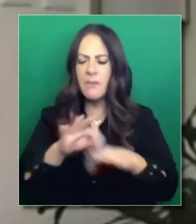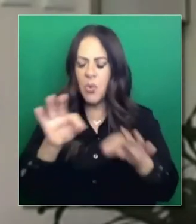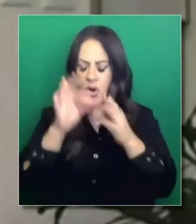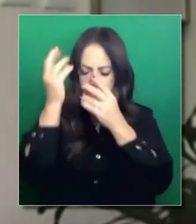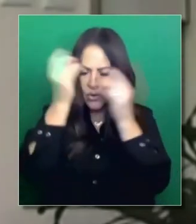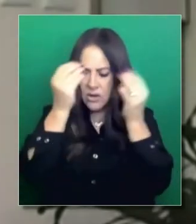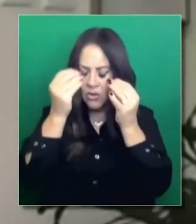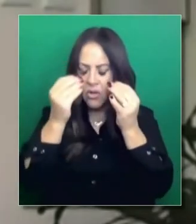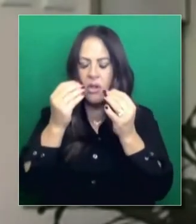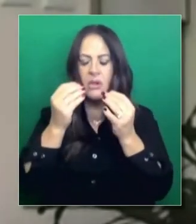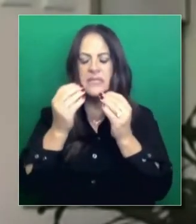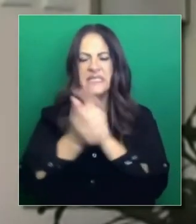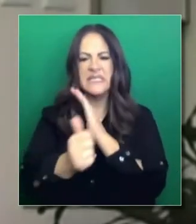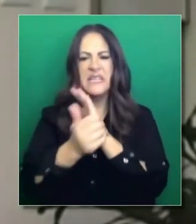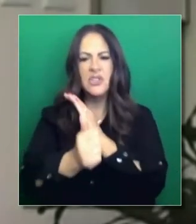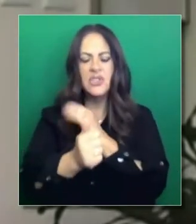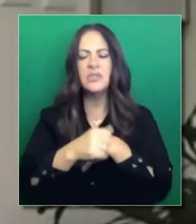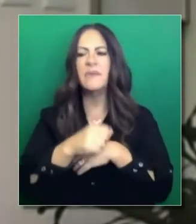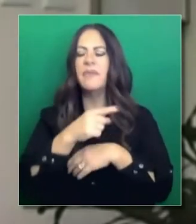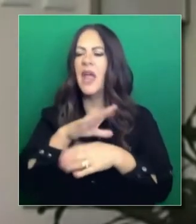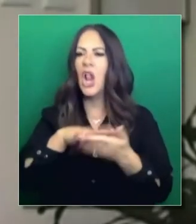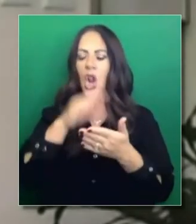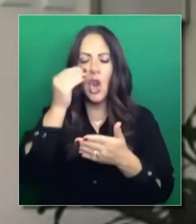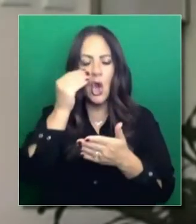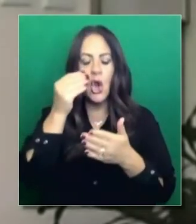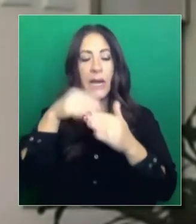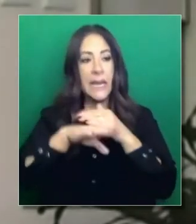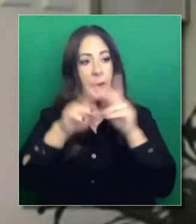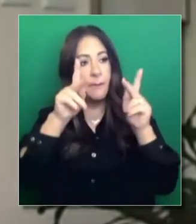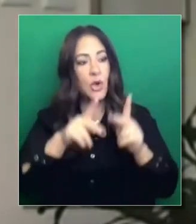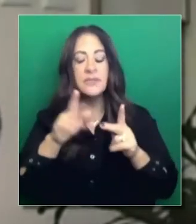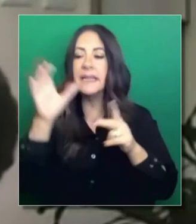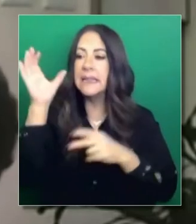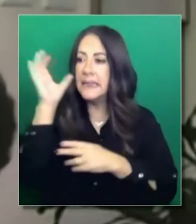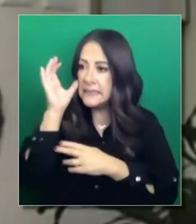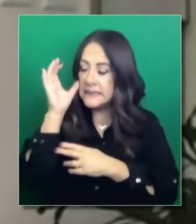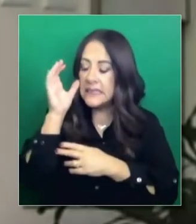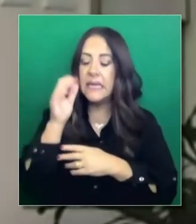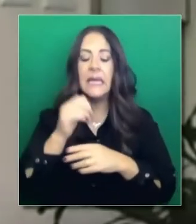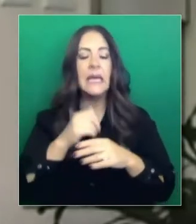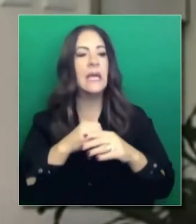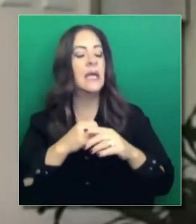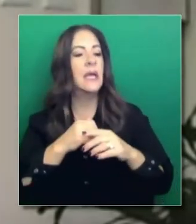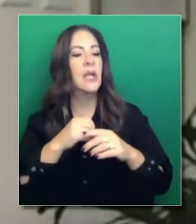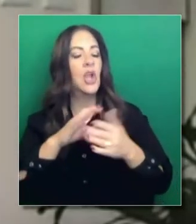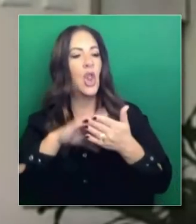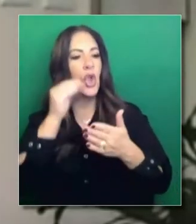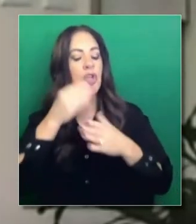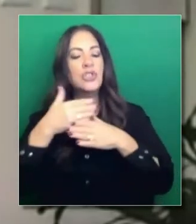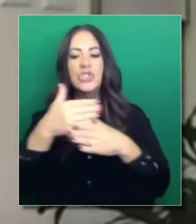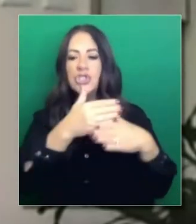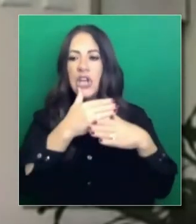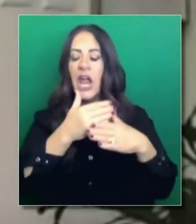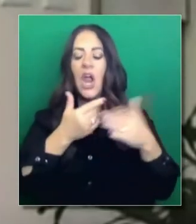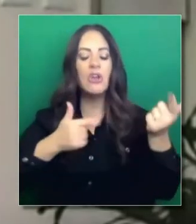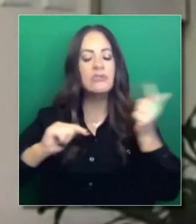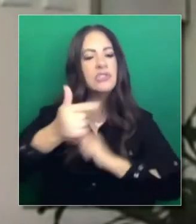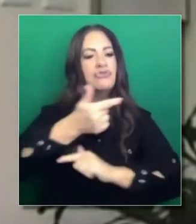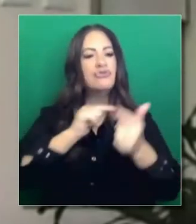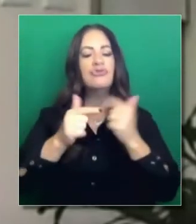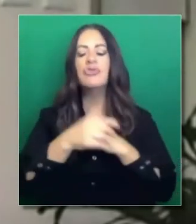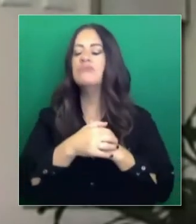profesor, aprenden a escuchar, a compartir, a hablar los unos con los otros,